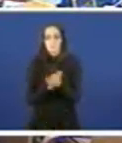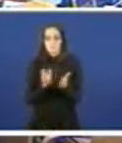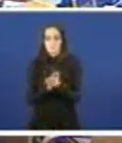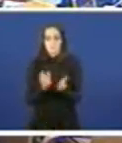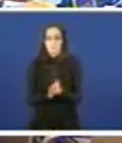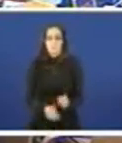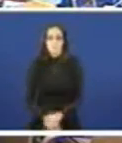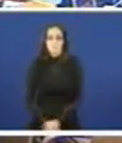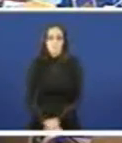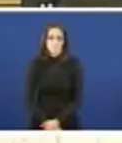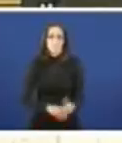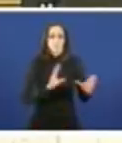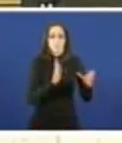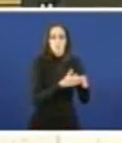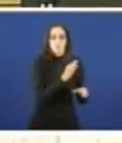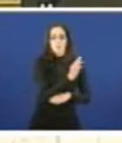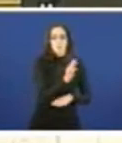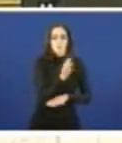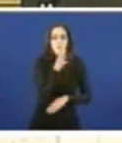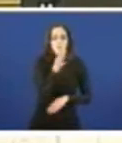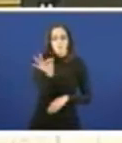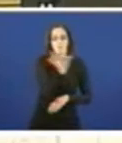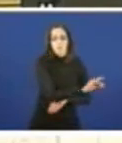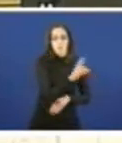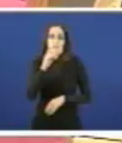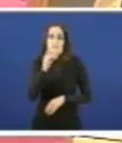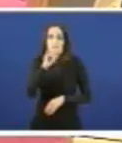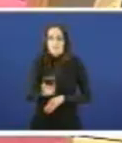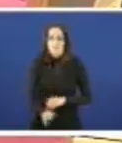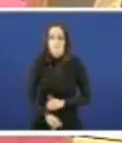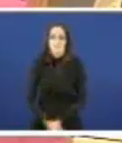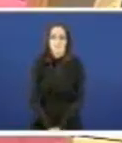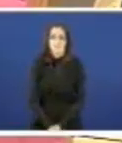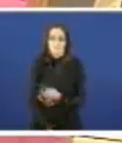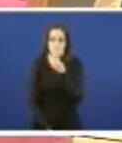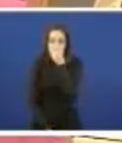Polo Grupo Parlamentario Popular de Galicia ten a palabra o señor Ramón de Díaz.